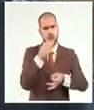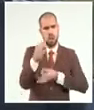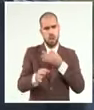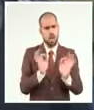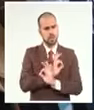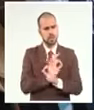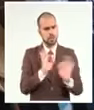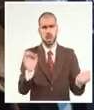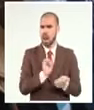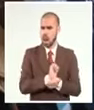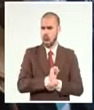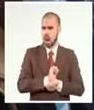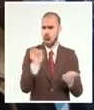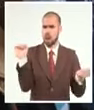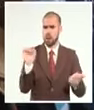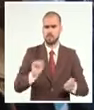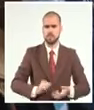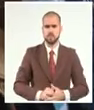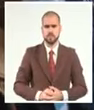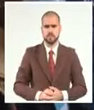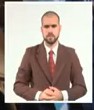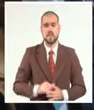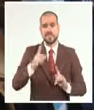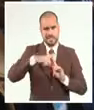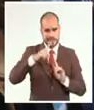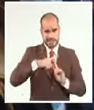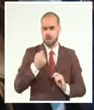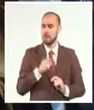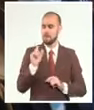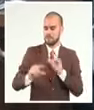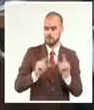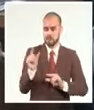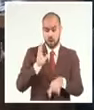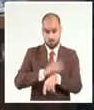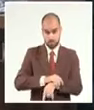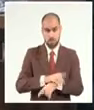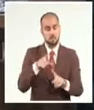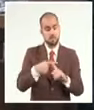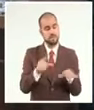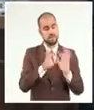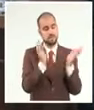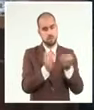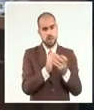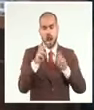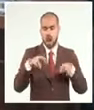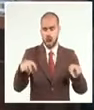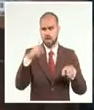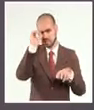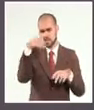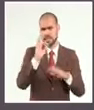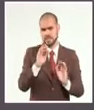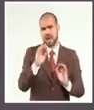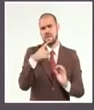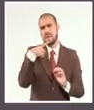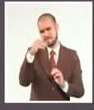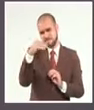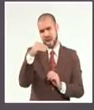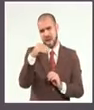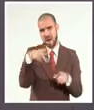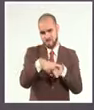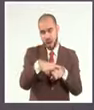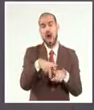han querido. Testigos, acusados y familiares comentaron en horarios de recesos